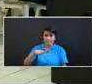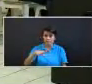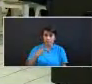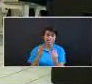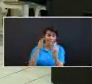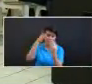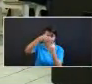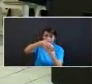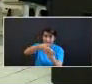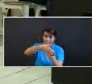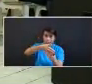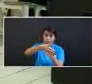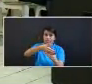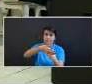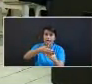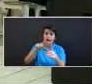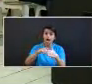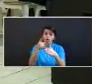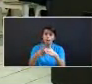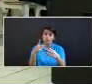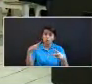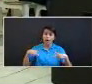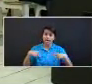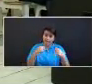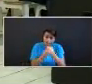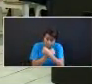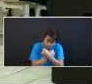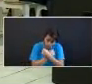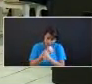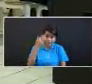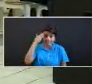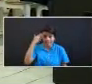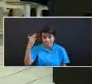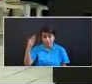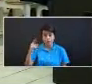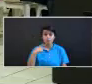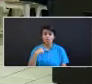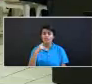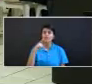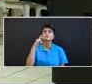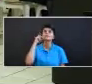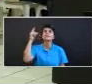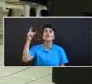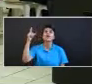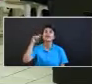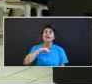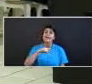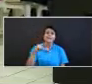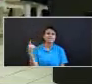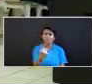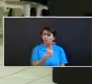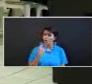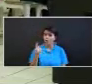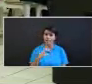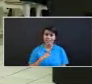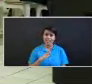se traspasa cuando hay amor, cuando hay gratitud, cuando yo le digo al Señor, eres todo lo que tengo, y me humillo bajo